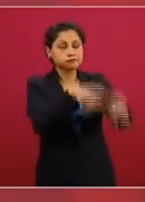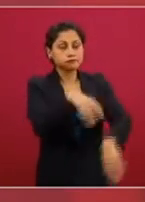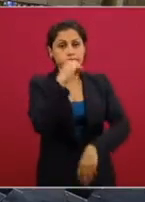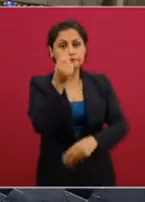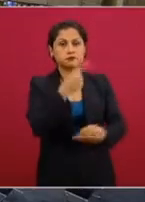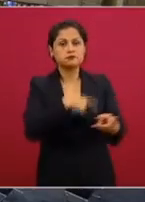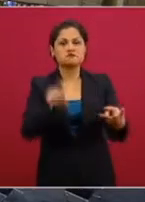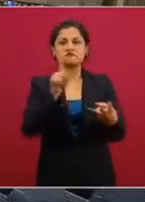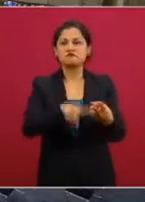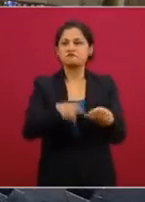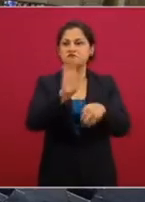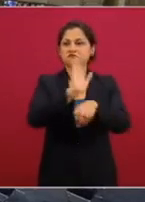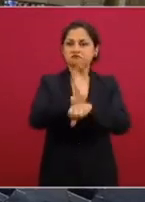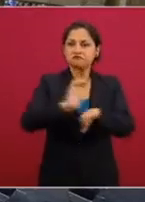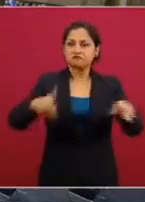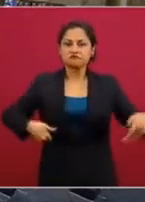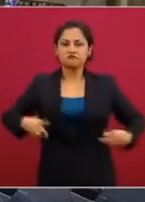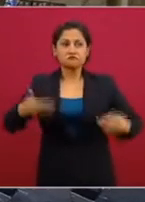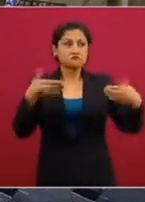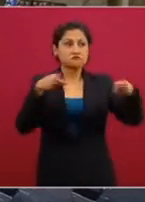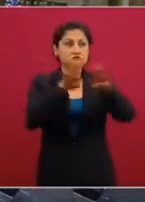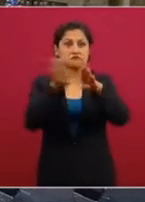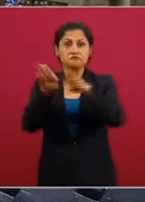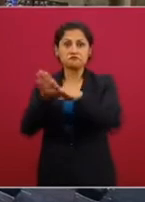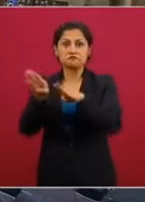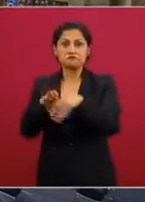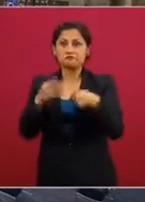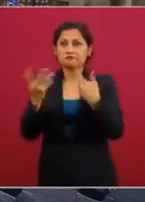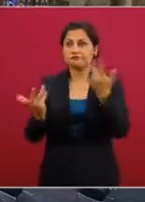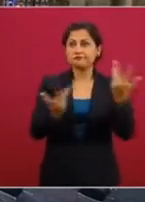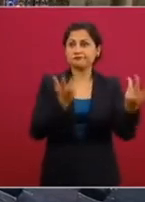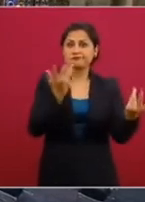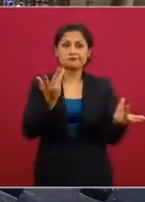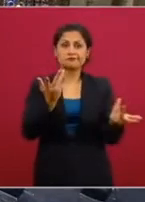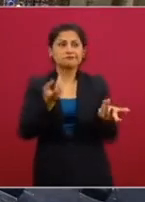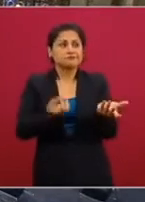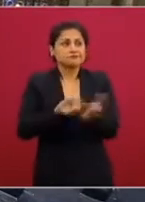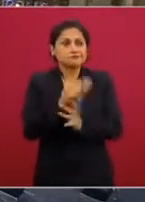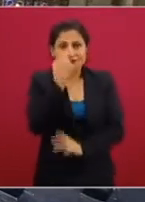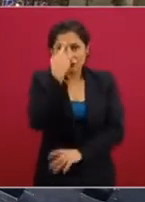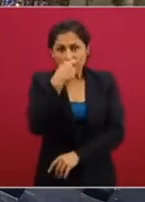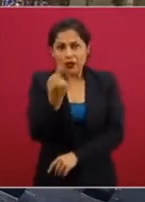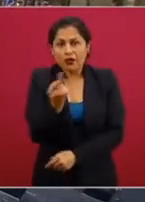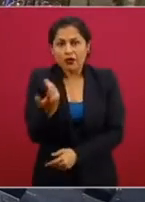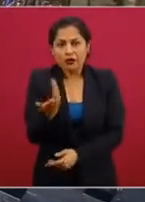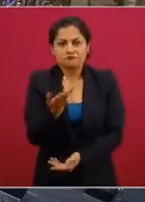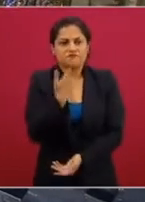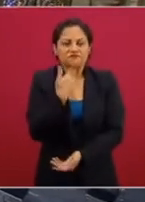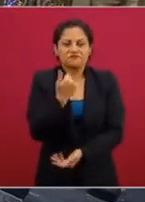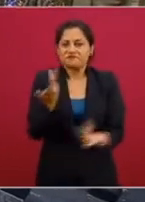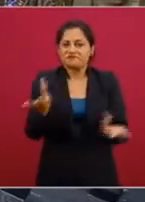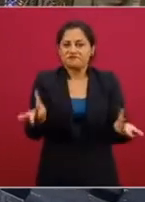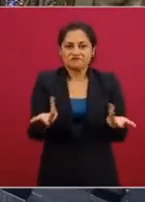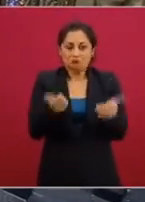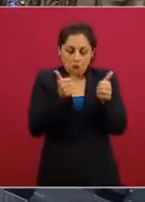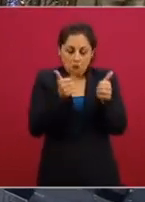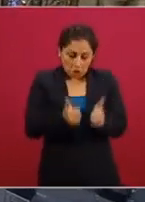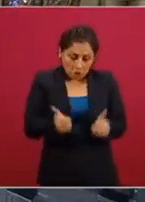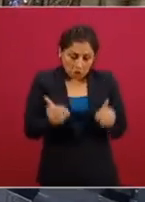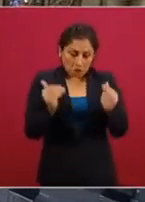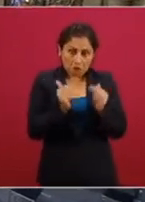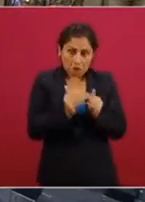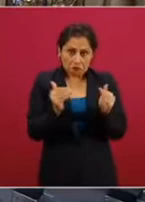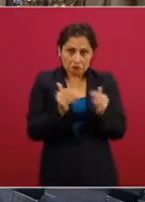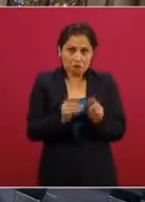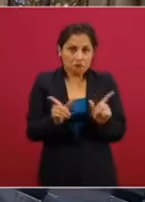actividad turística, no tiene a dónde ir. Y entonces solo puede ir a sus actividades esenciales,